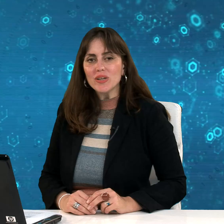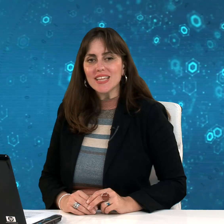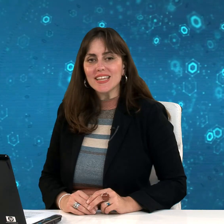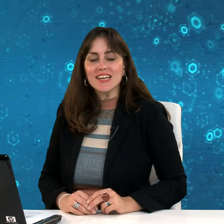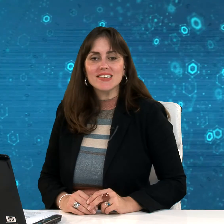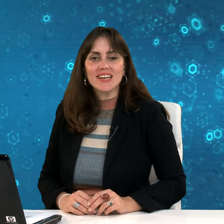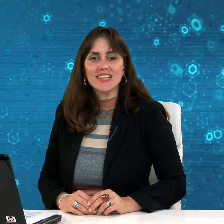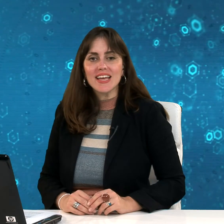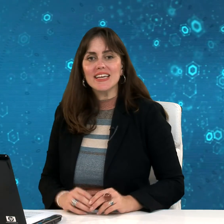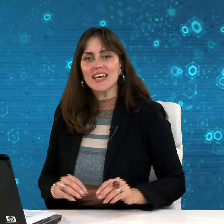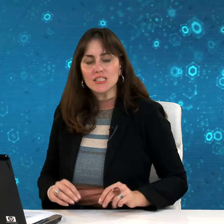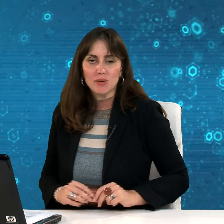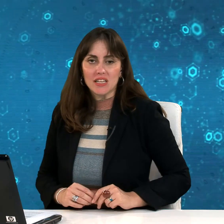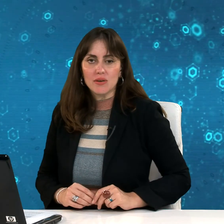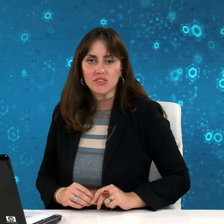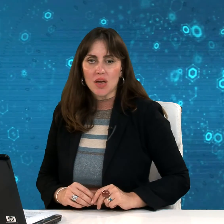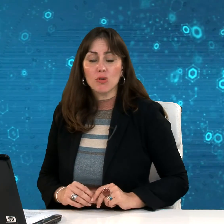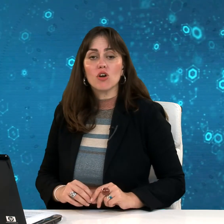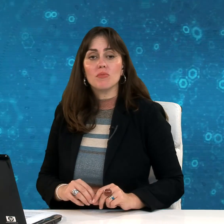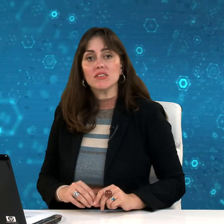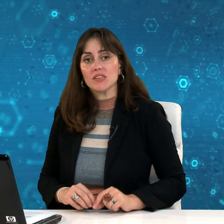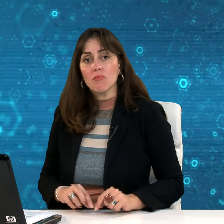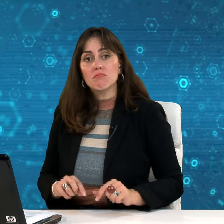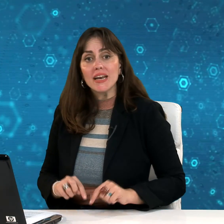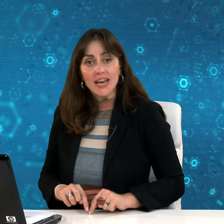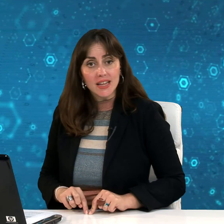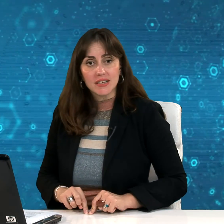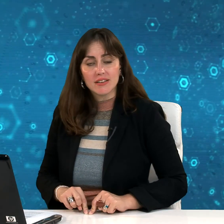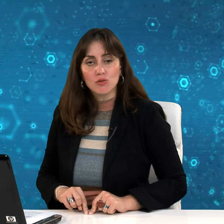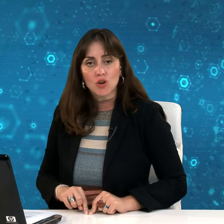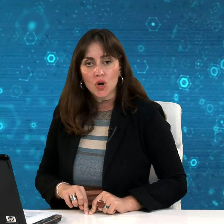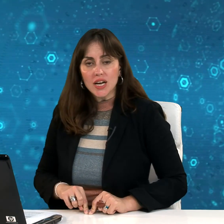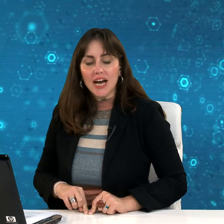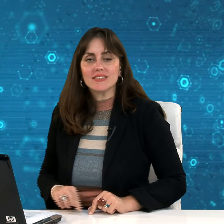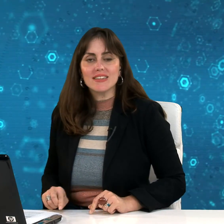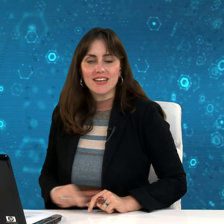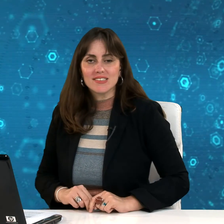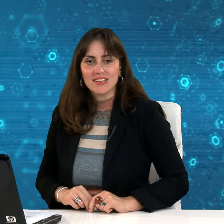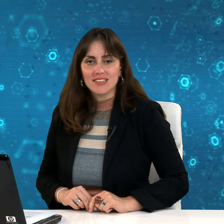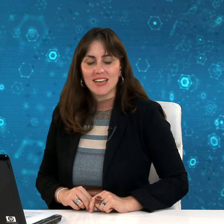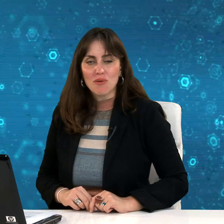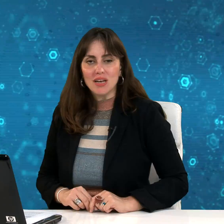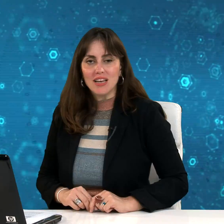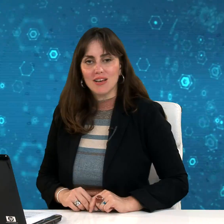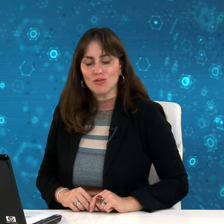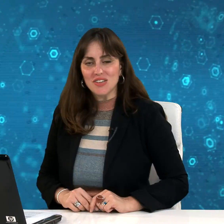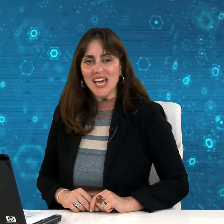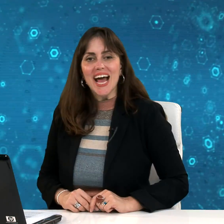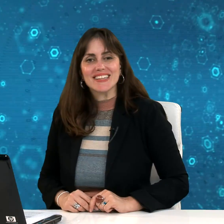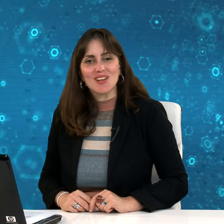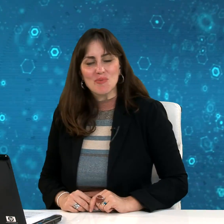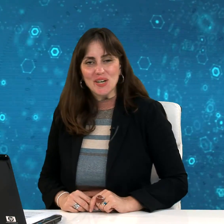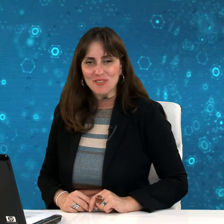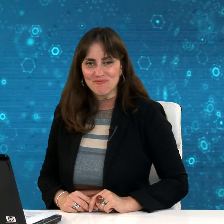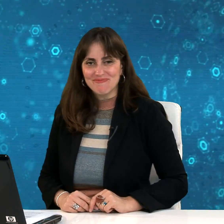nos cuenta de qué se trata y qué expectativas hay, porque comienza mañana 31 hasta el 3 de abril, inclusive